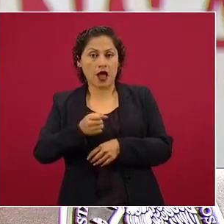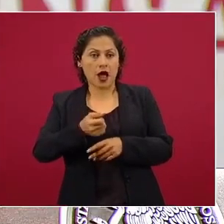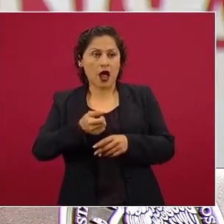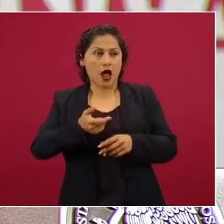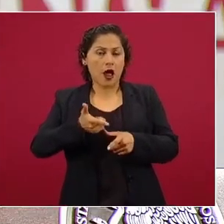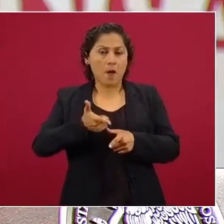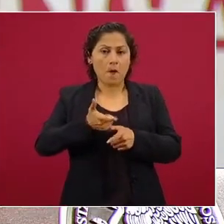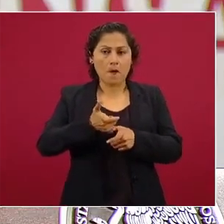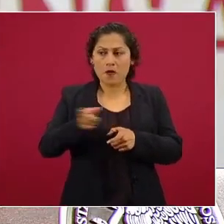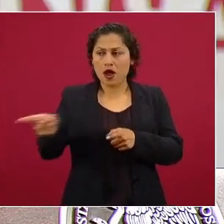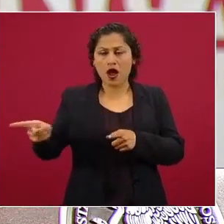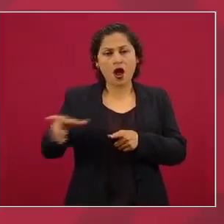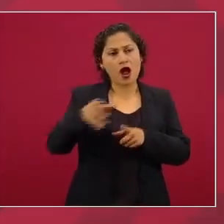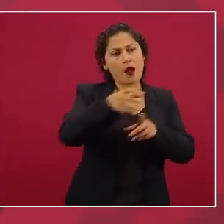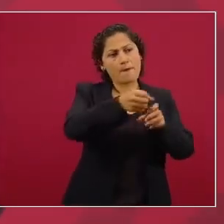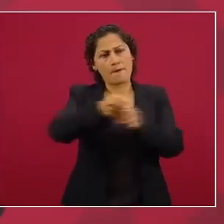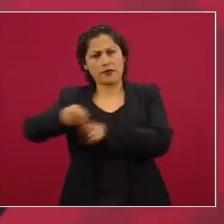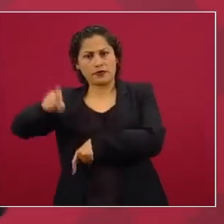le entregó